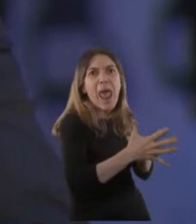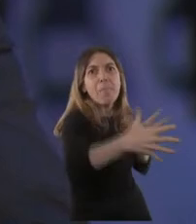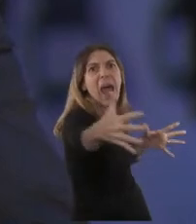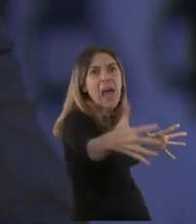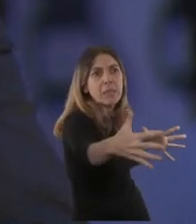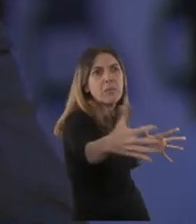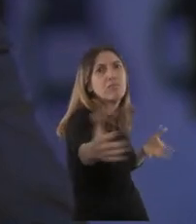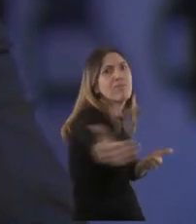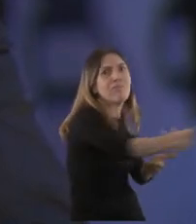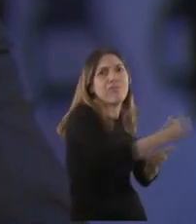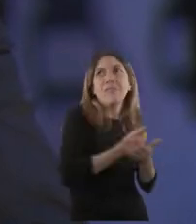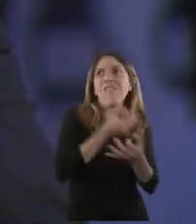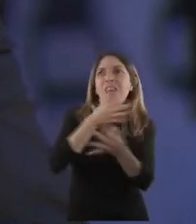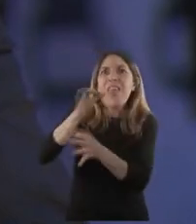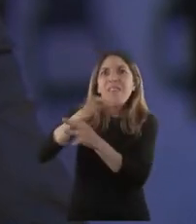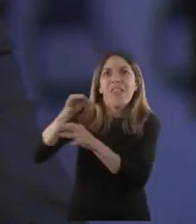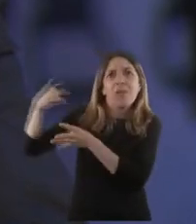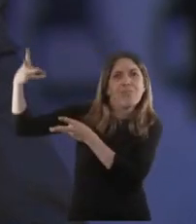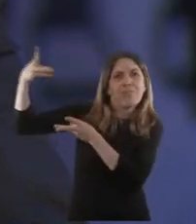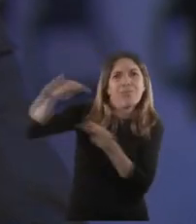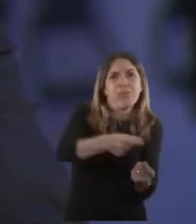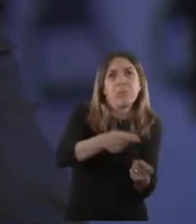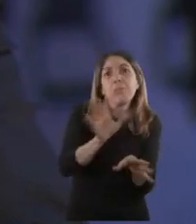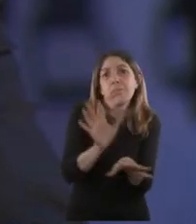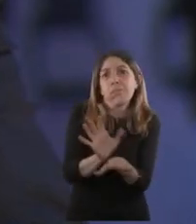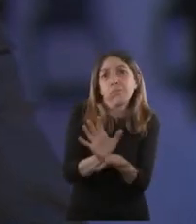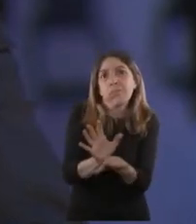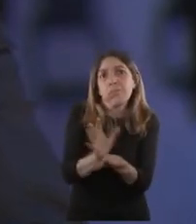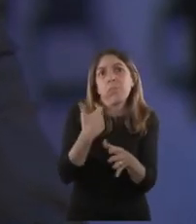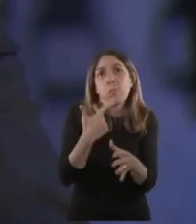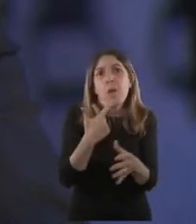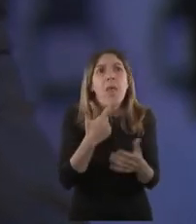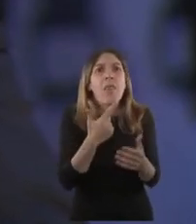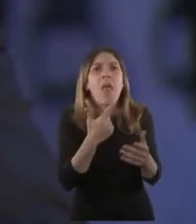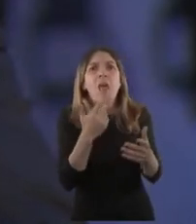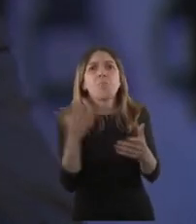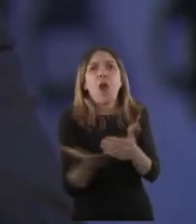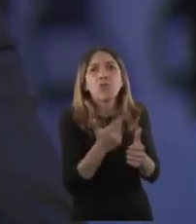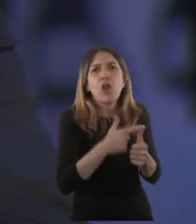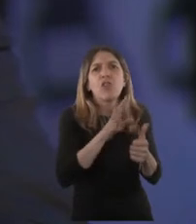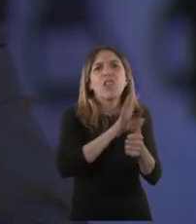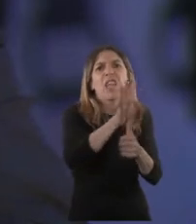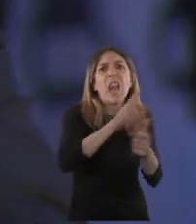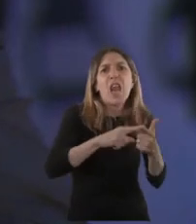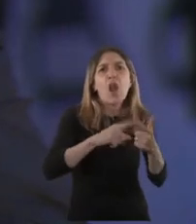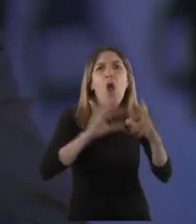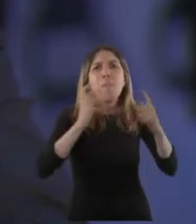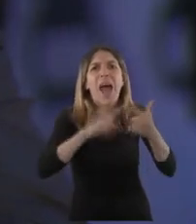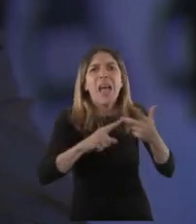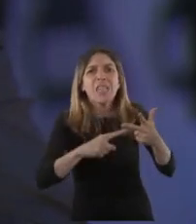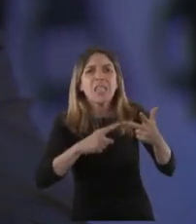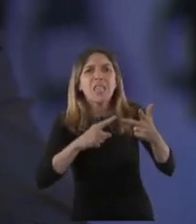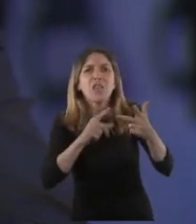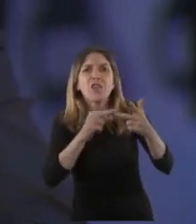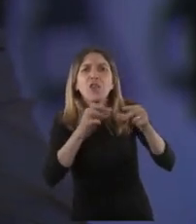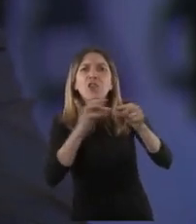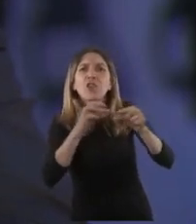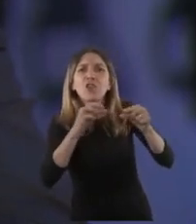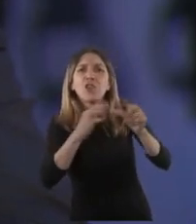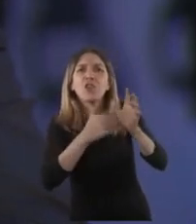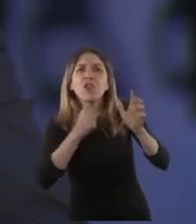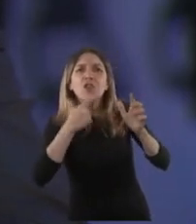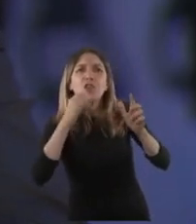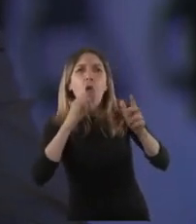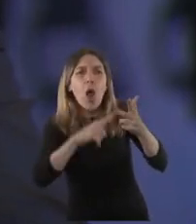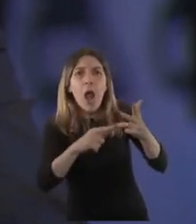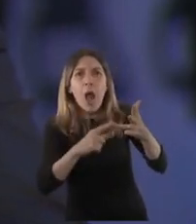no solamente la posibilidad de mayores niveles de producción de trigo, de maíz, de soja, de sorgo, nos va a movilizar